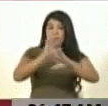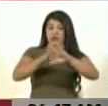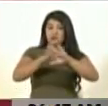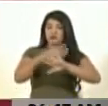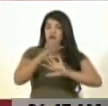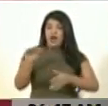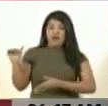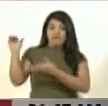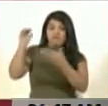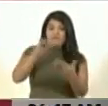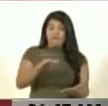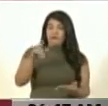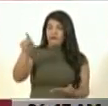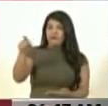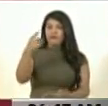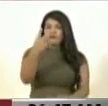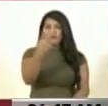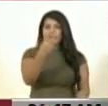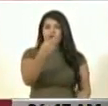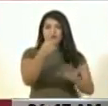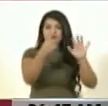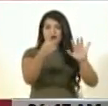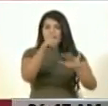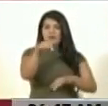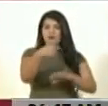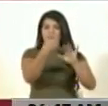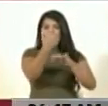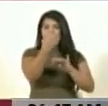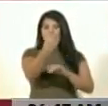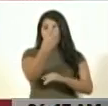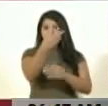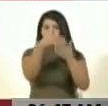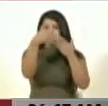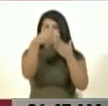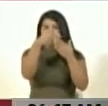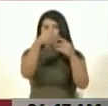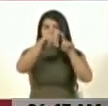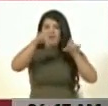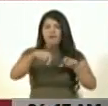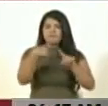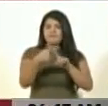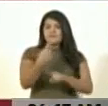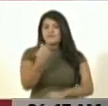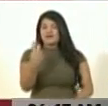entrega de estos 6.1 millones de piezas y